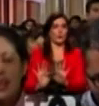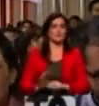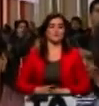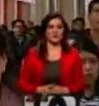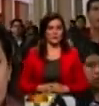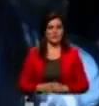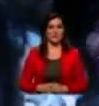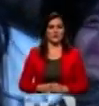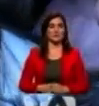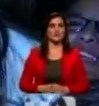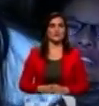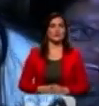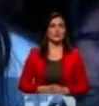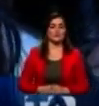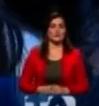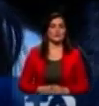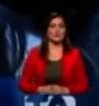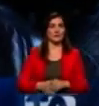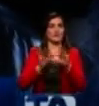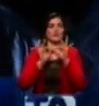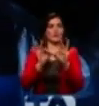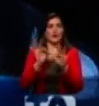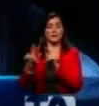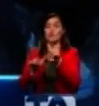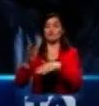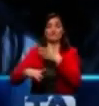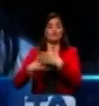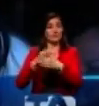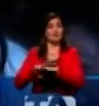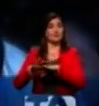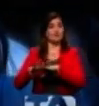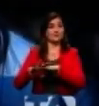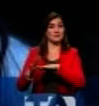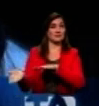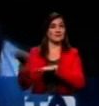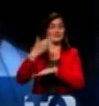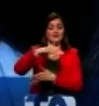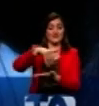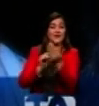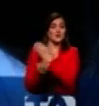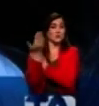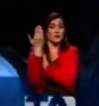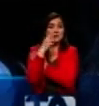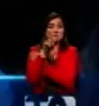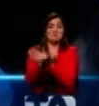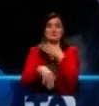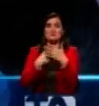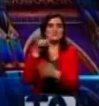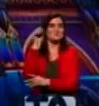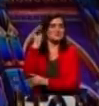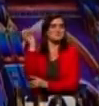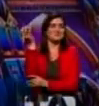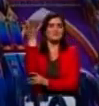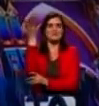visita. Realmente es algo espectacular que no se pueden perder, así que vengan, les invitamos a Quito, al Centro Histórico, para que vengan a ver a todos los monumentos